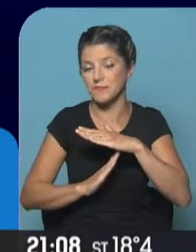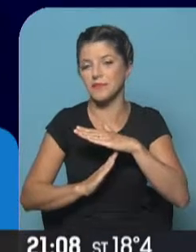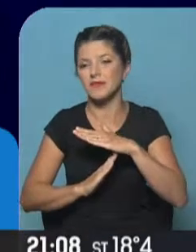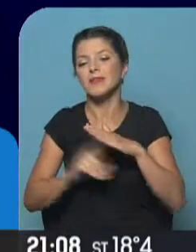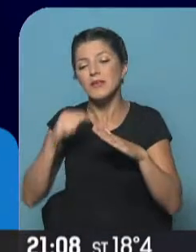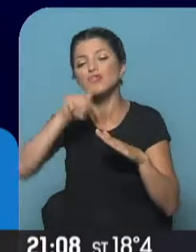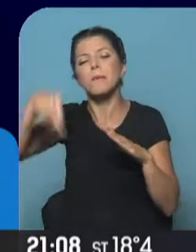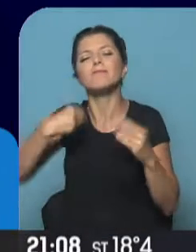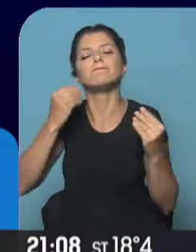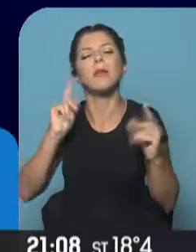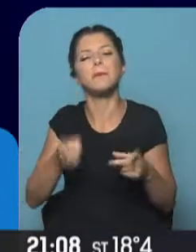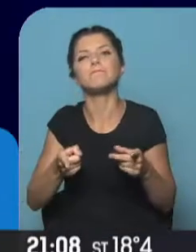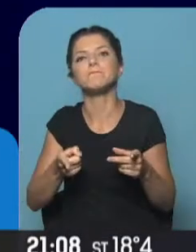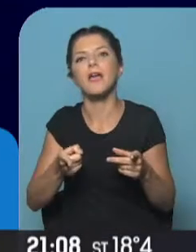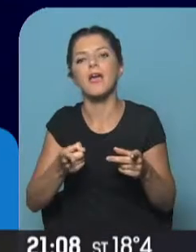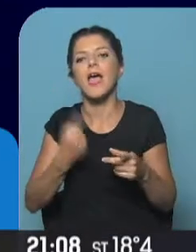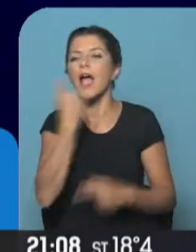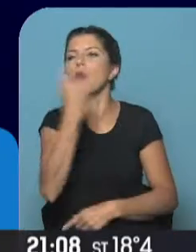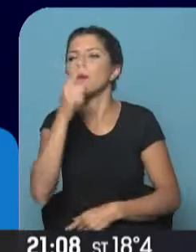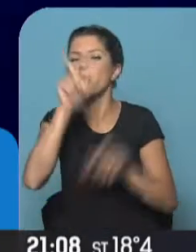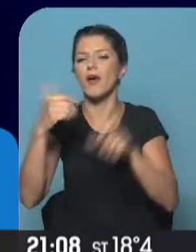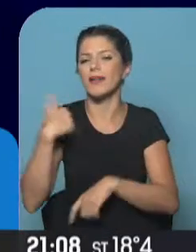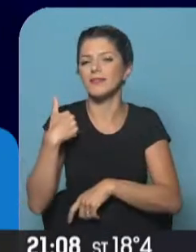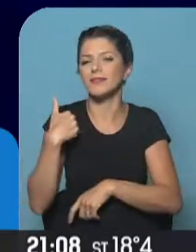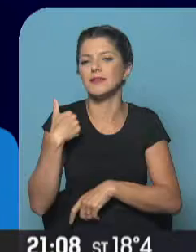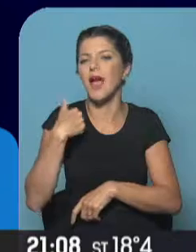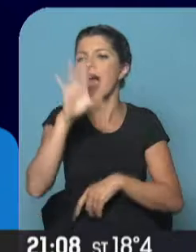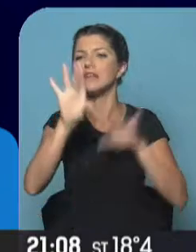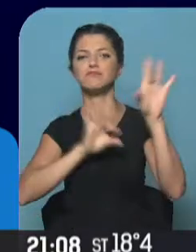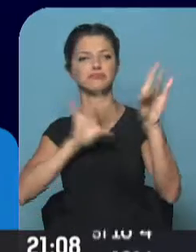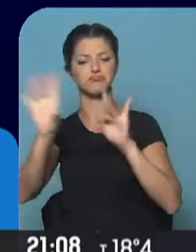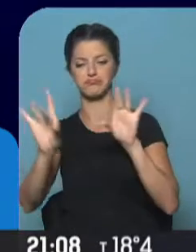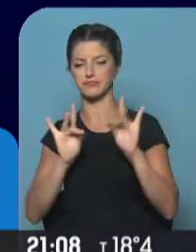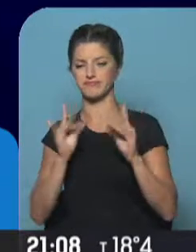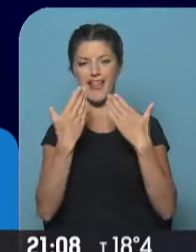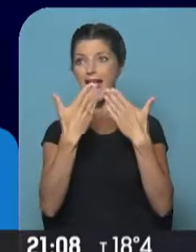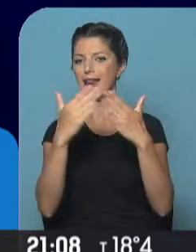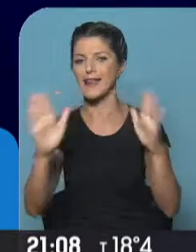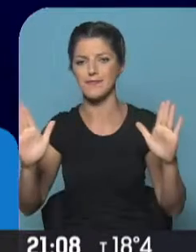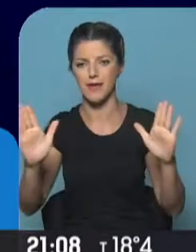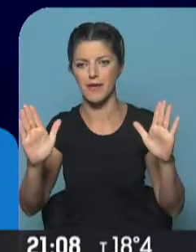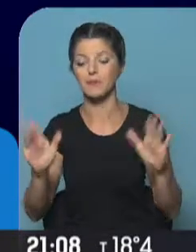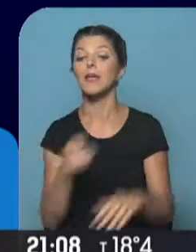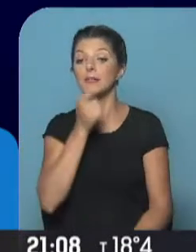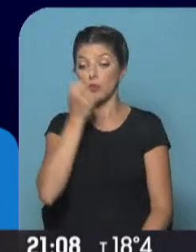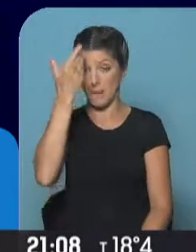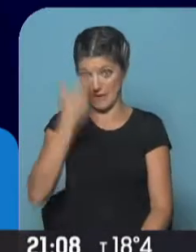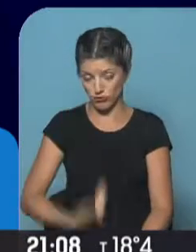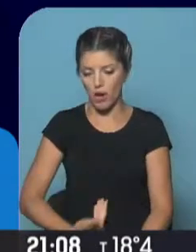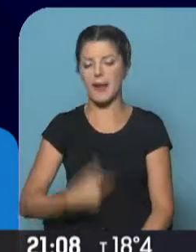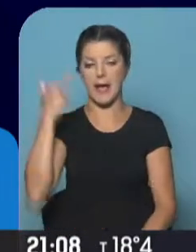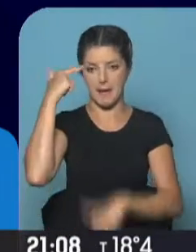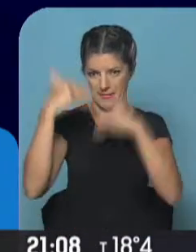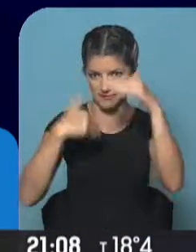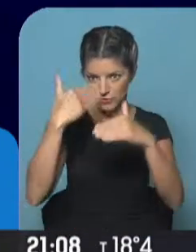argentinos de elegir libremente. Y la gente puede elegir cuando no solo tiene capacitación, sino tiene acceso a un